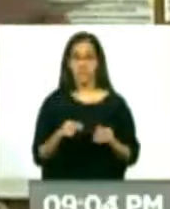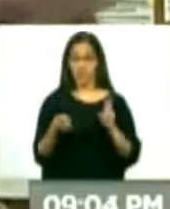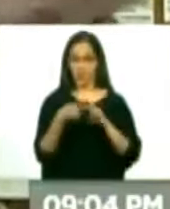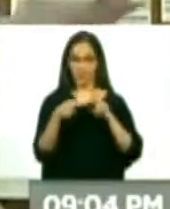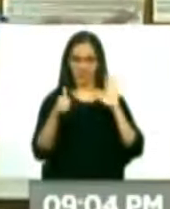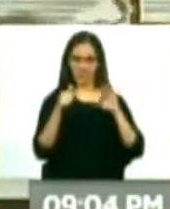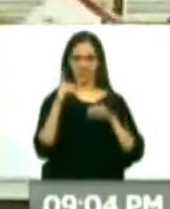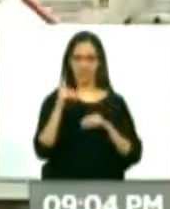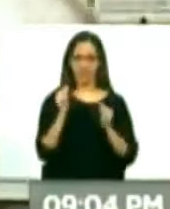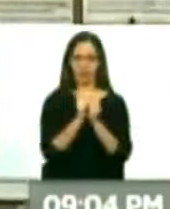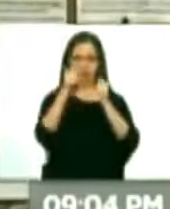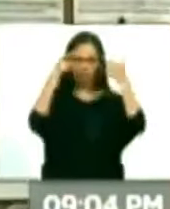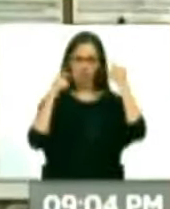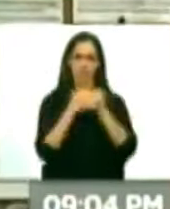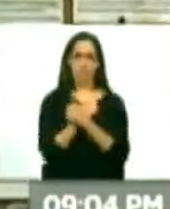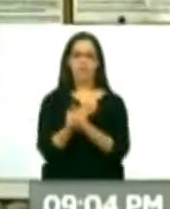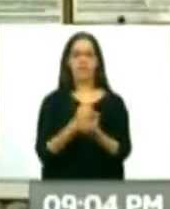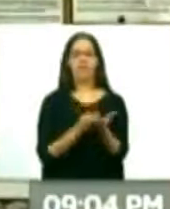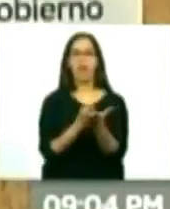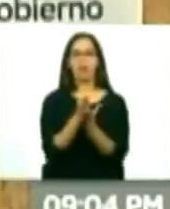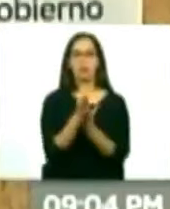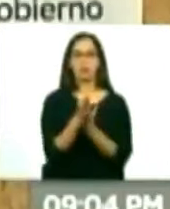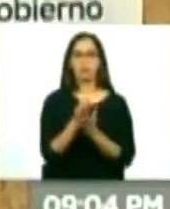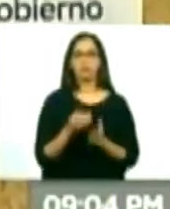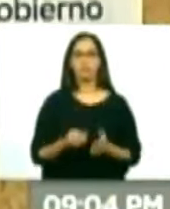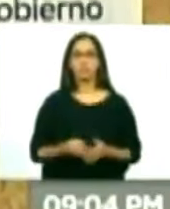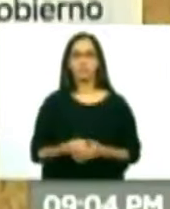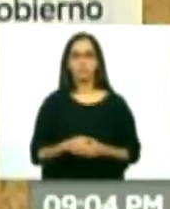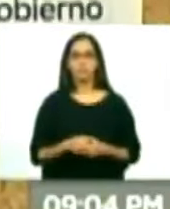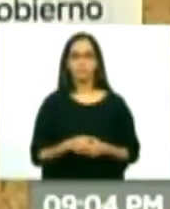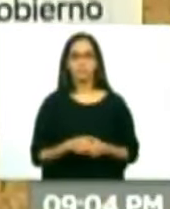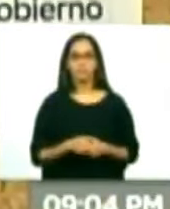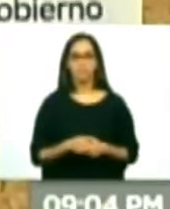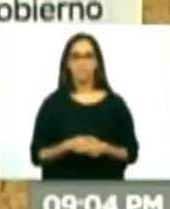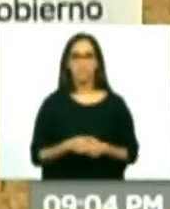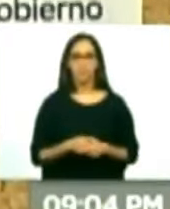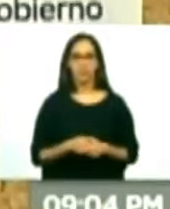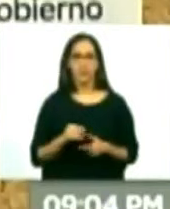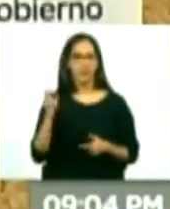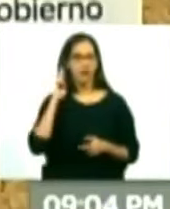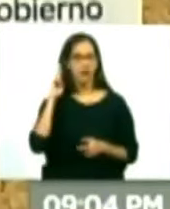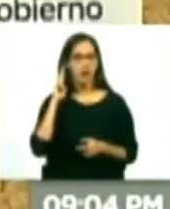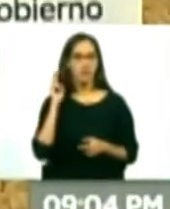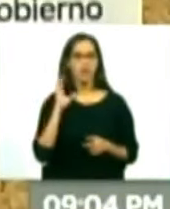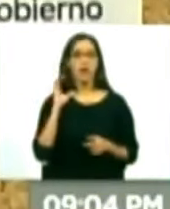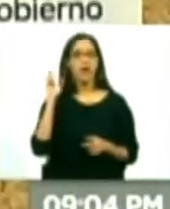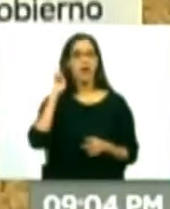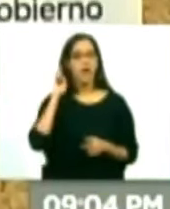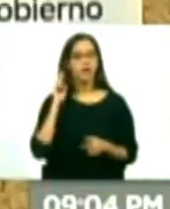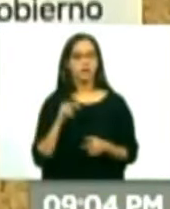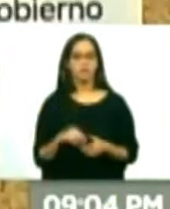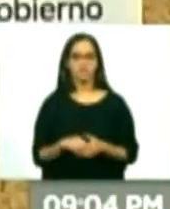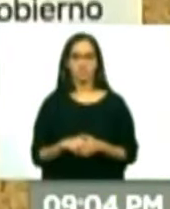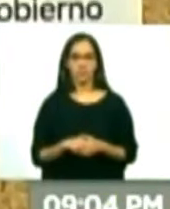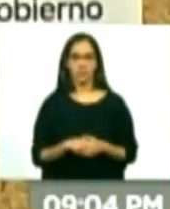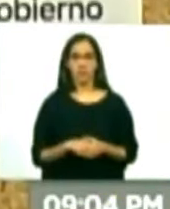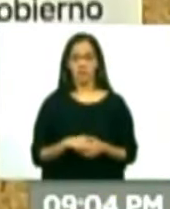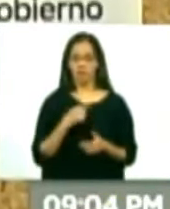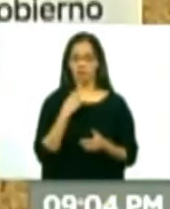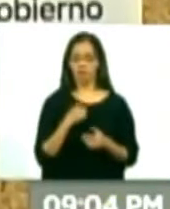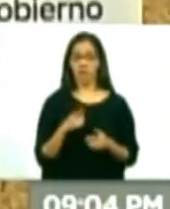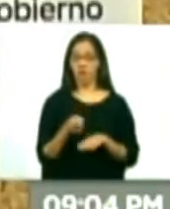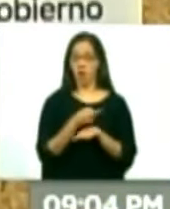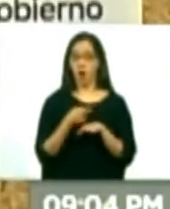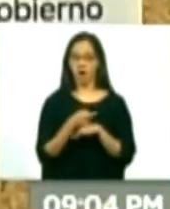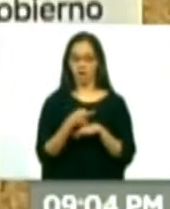6D con Chávez, por amor y lealtad. Radio Caracas Radio, Daniel Lara afirmó que el gobierno